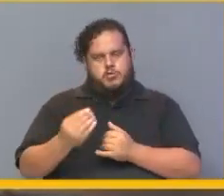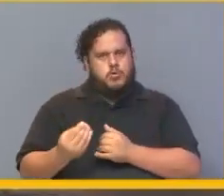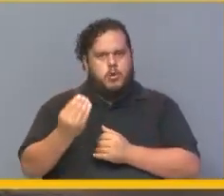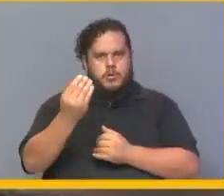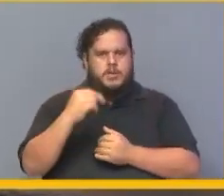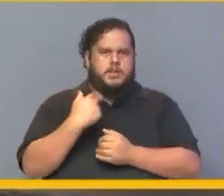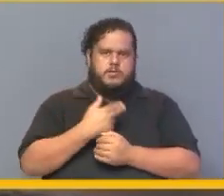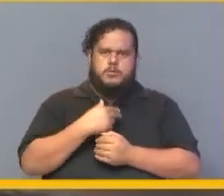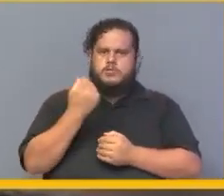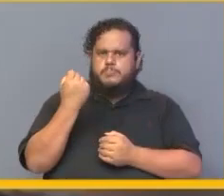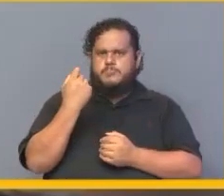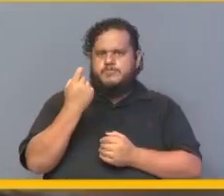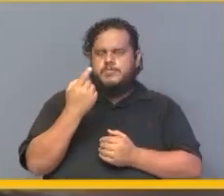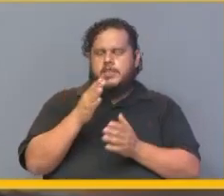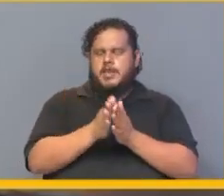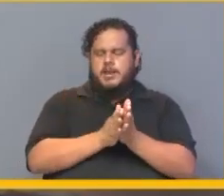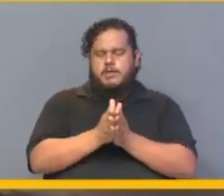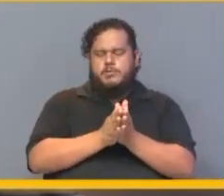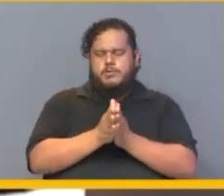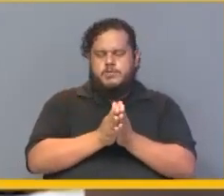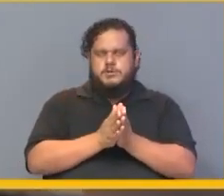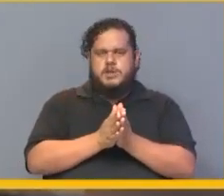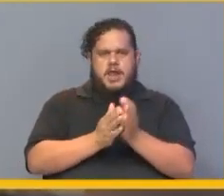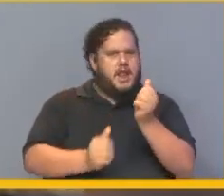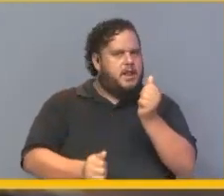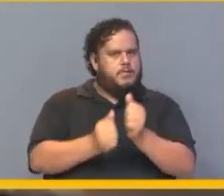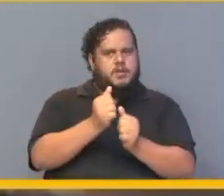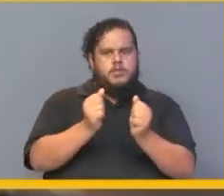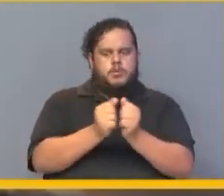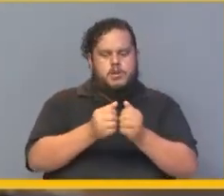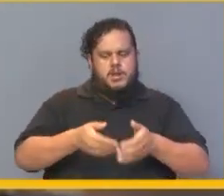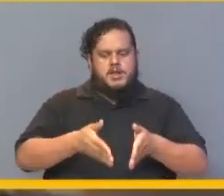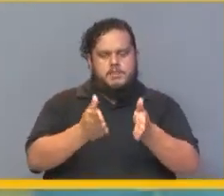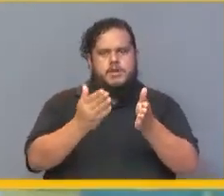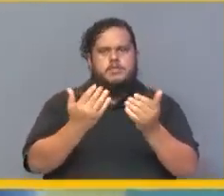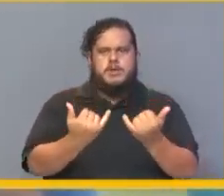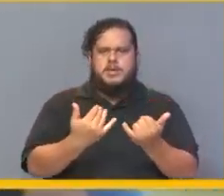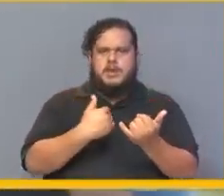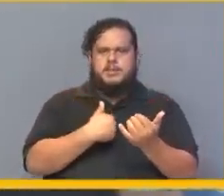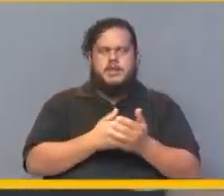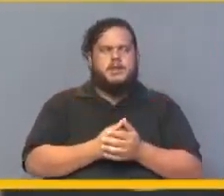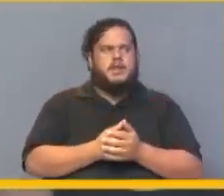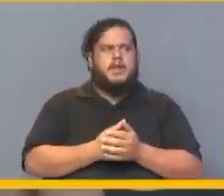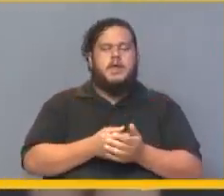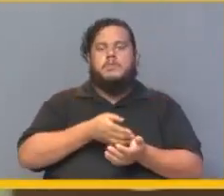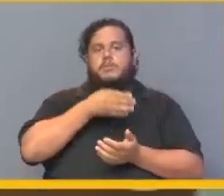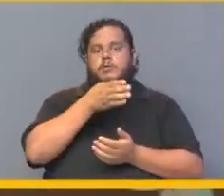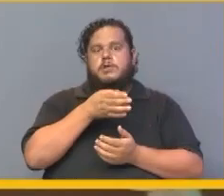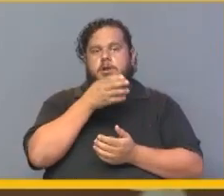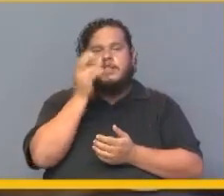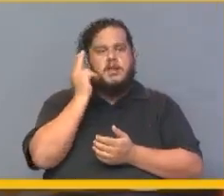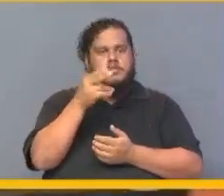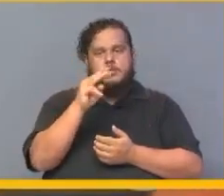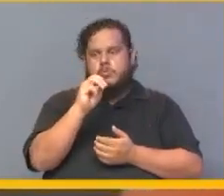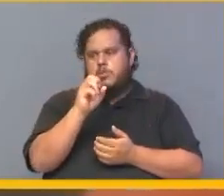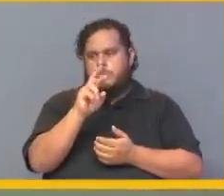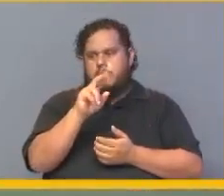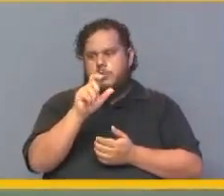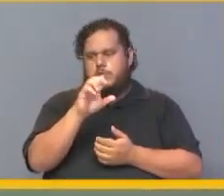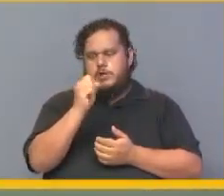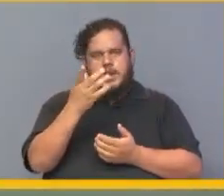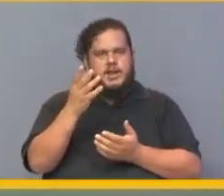entendemos que la van a aprovechar al máximo, más con el camino que tienen recorrido. Por recomendación del mismo Morales, la